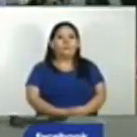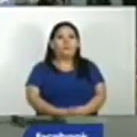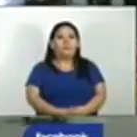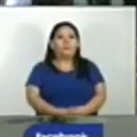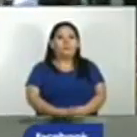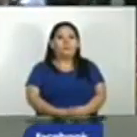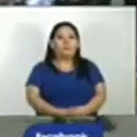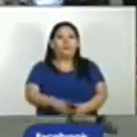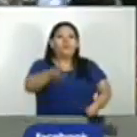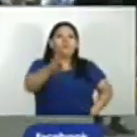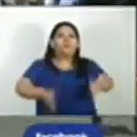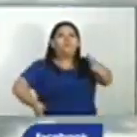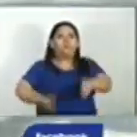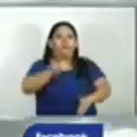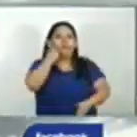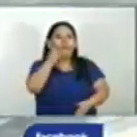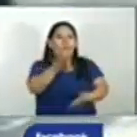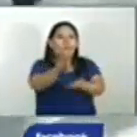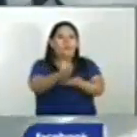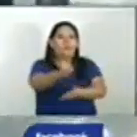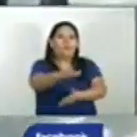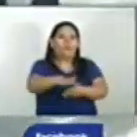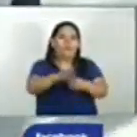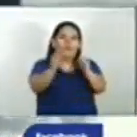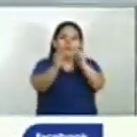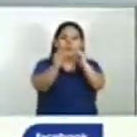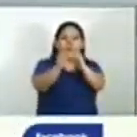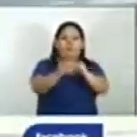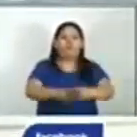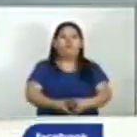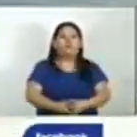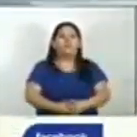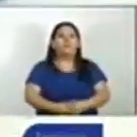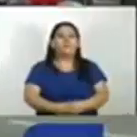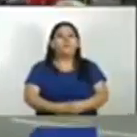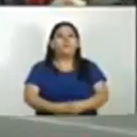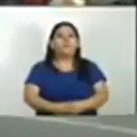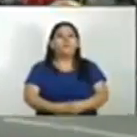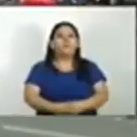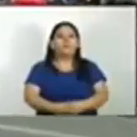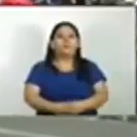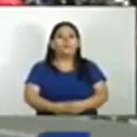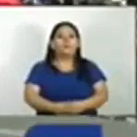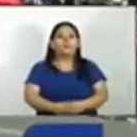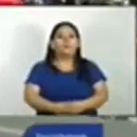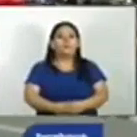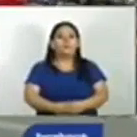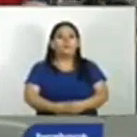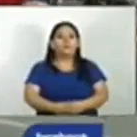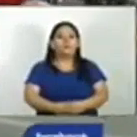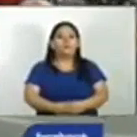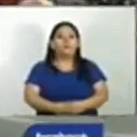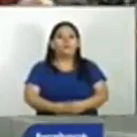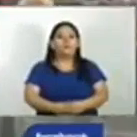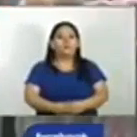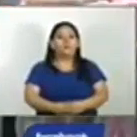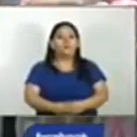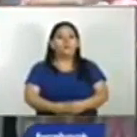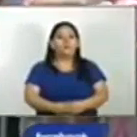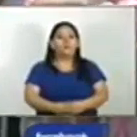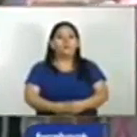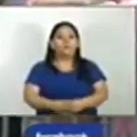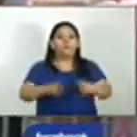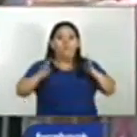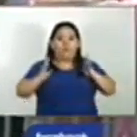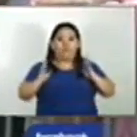Hasta llegar al Parque Cuscatlán. Tranquilidad a lo largo y ancho de nuestras fronteras patrias. Y frente a